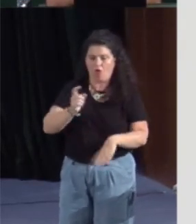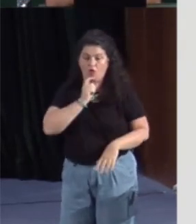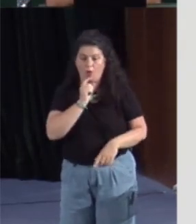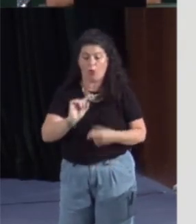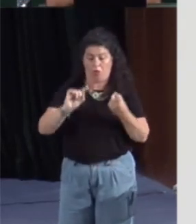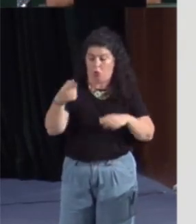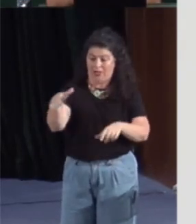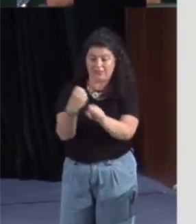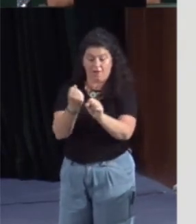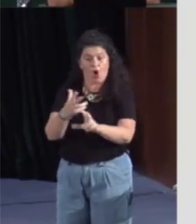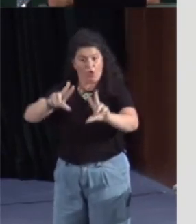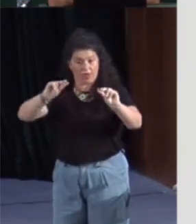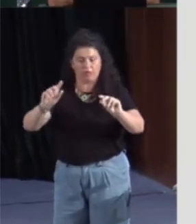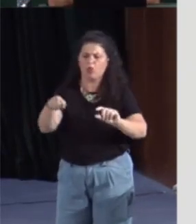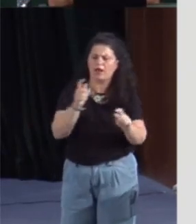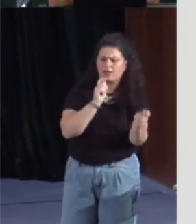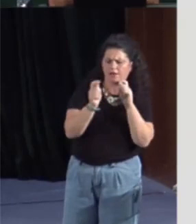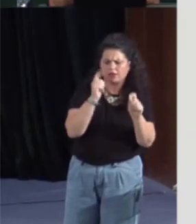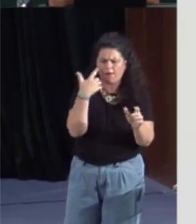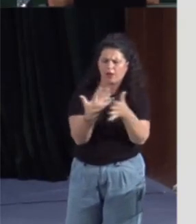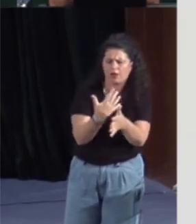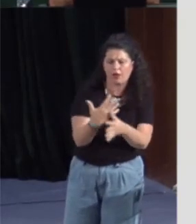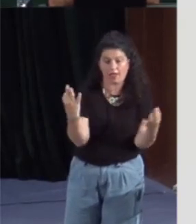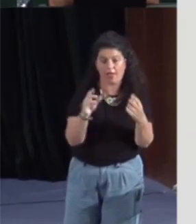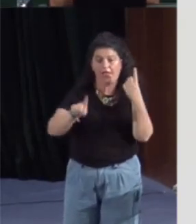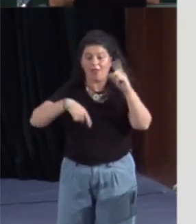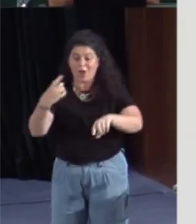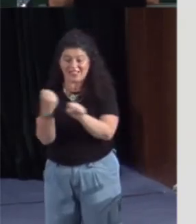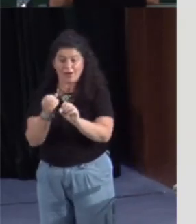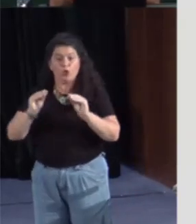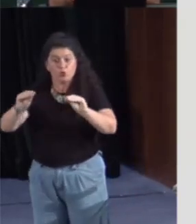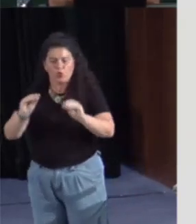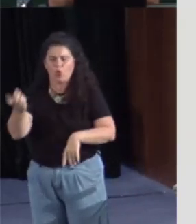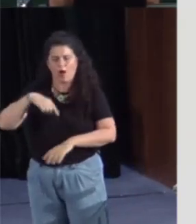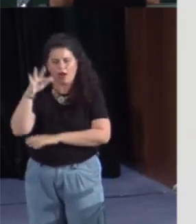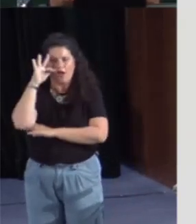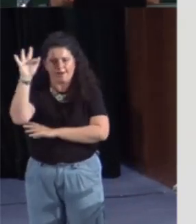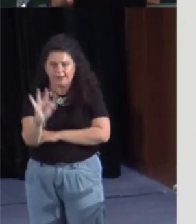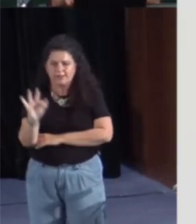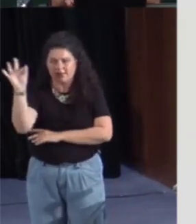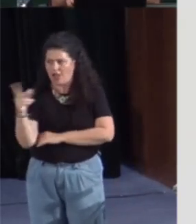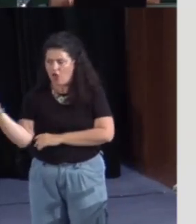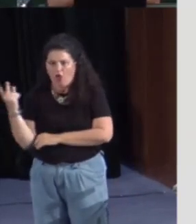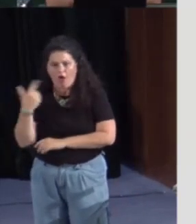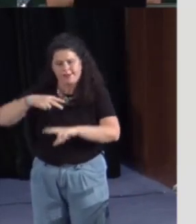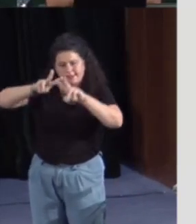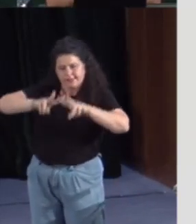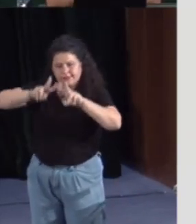traductor, y después también la observación con detenimiento, es decir, el análisis de los vídeos, las metáforas,